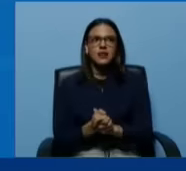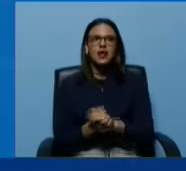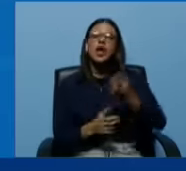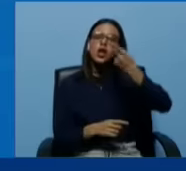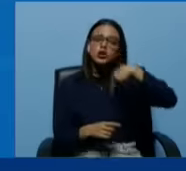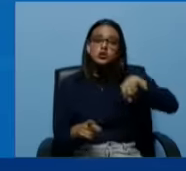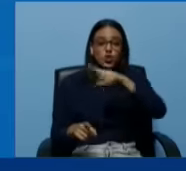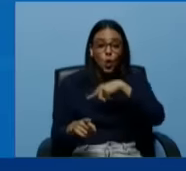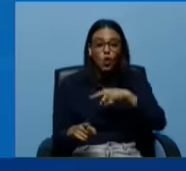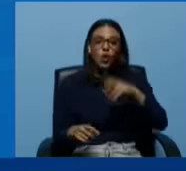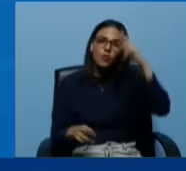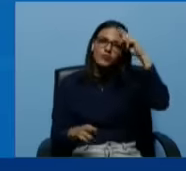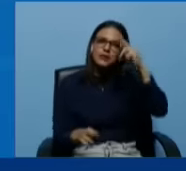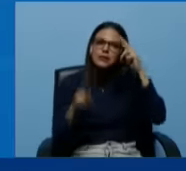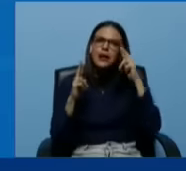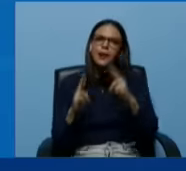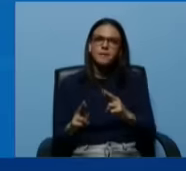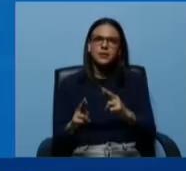Respetamos